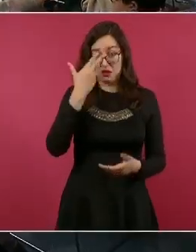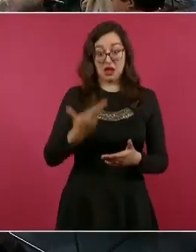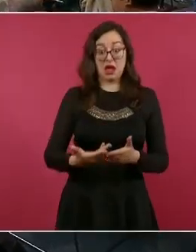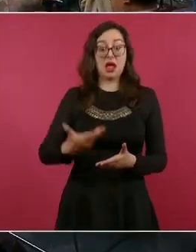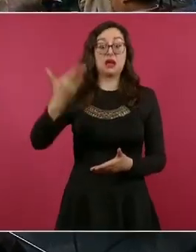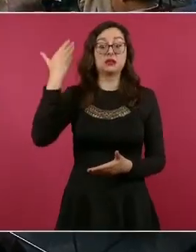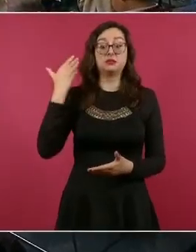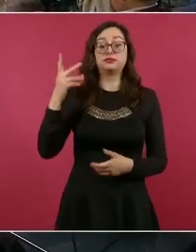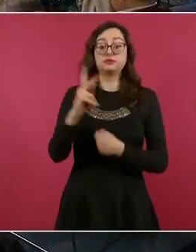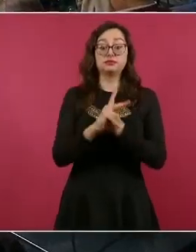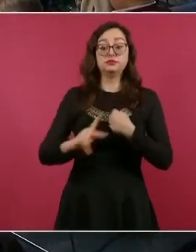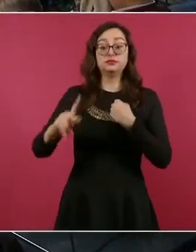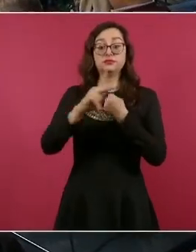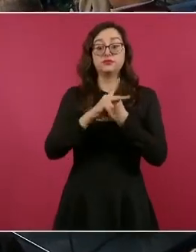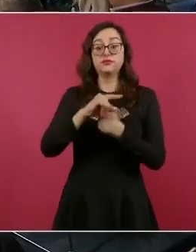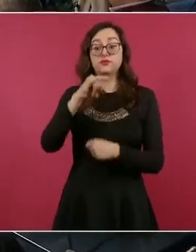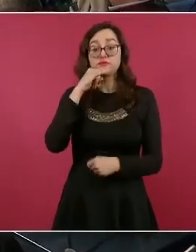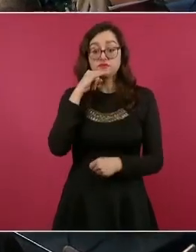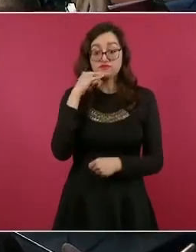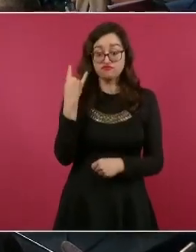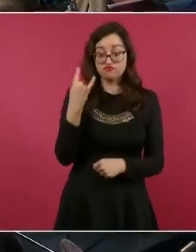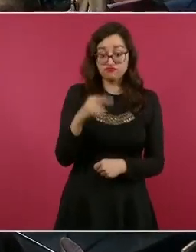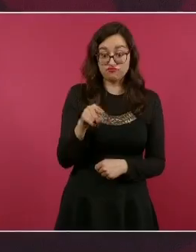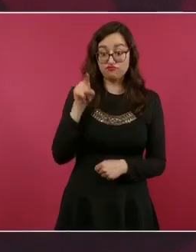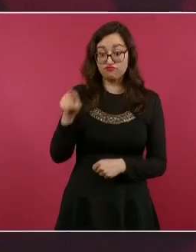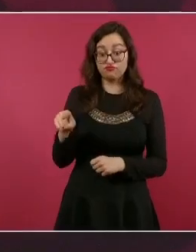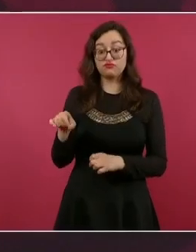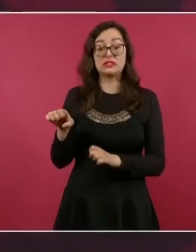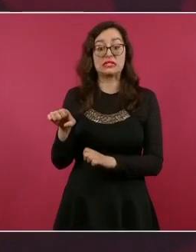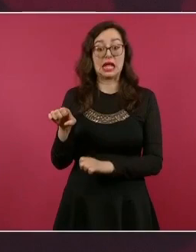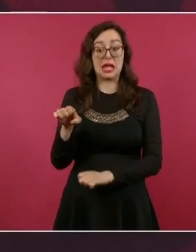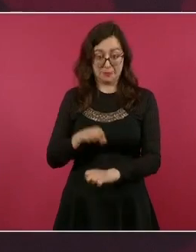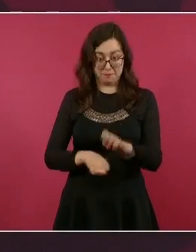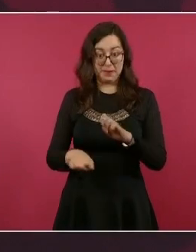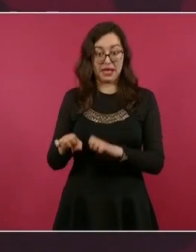de la embajada estaban